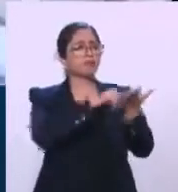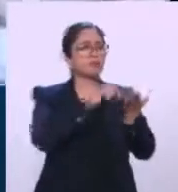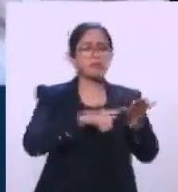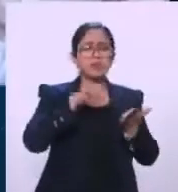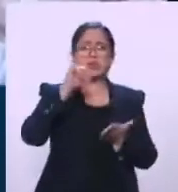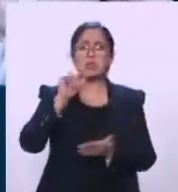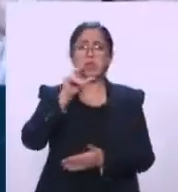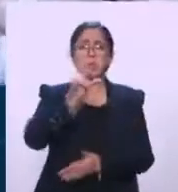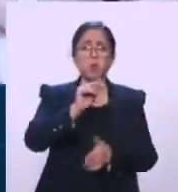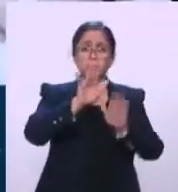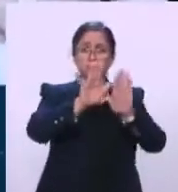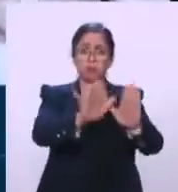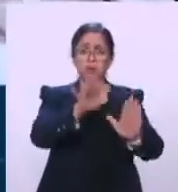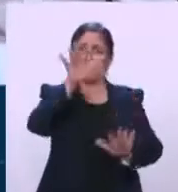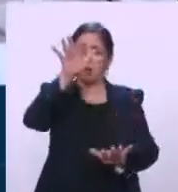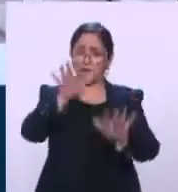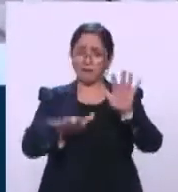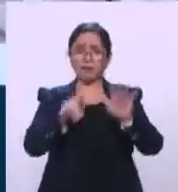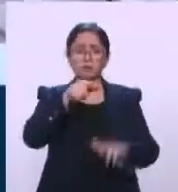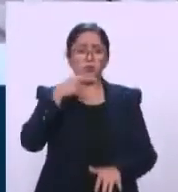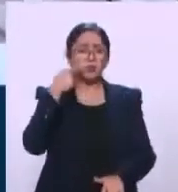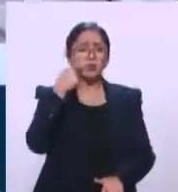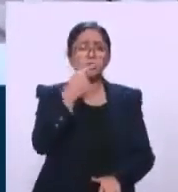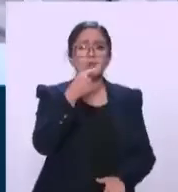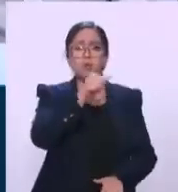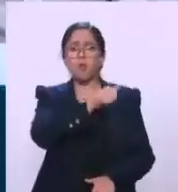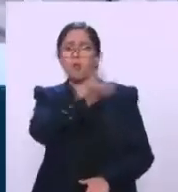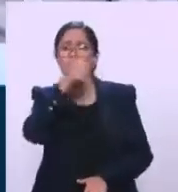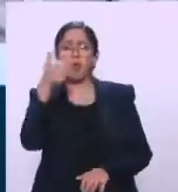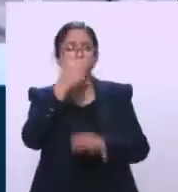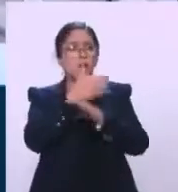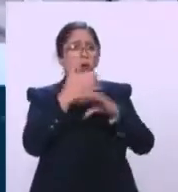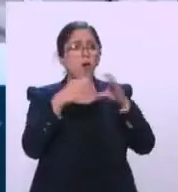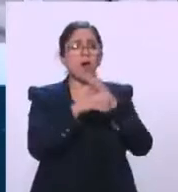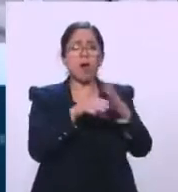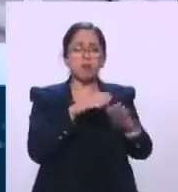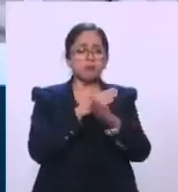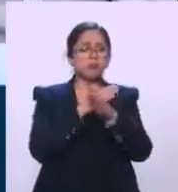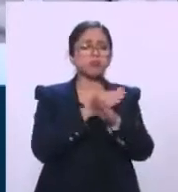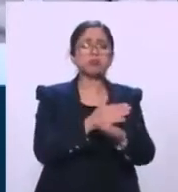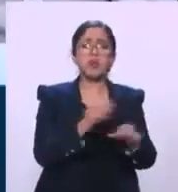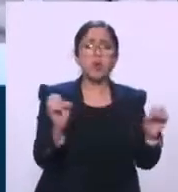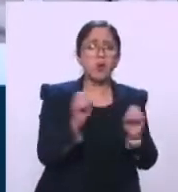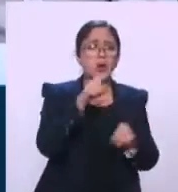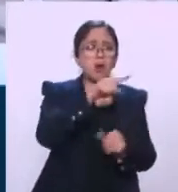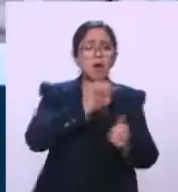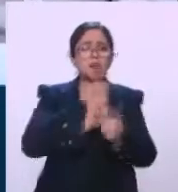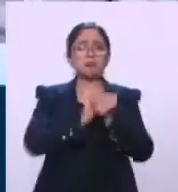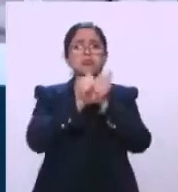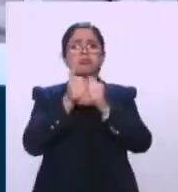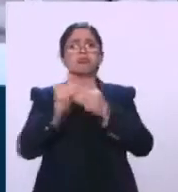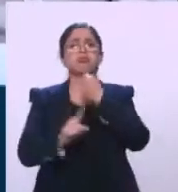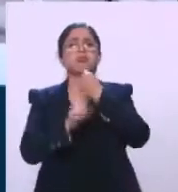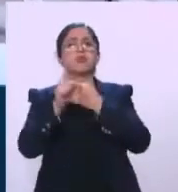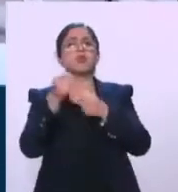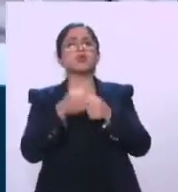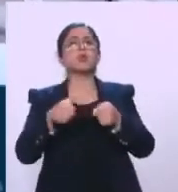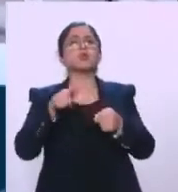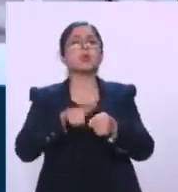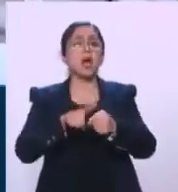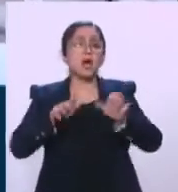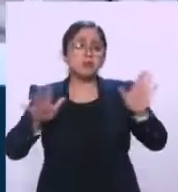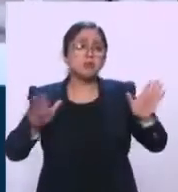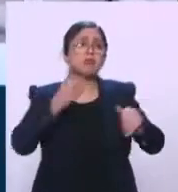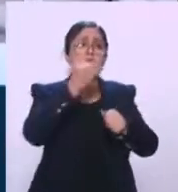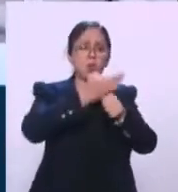censuro, porque hemos visto que muchas veces no censuran cosas que de todas maneras tienen una implicación social. En este caso sí,